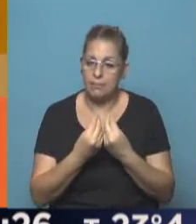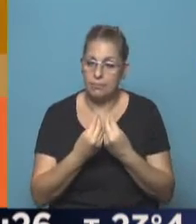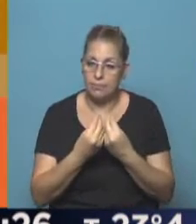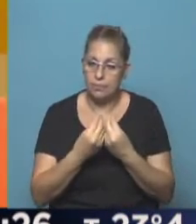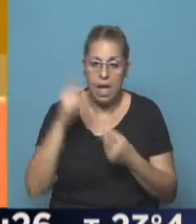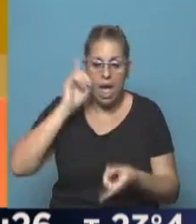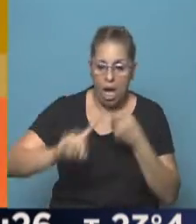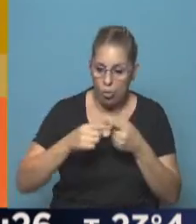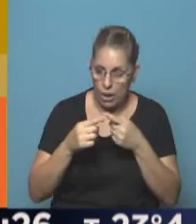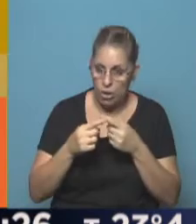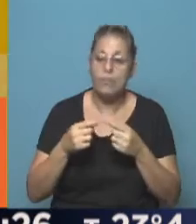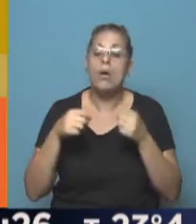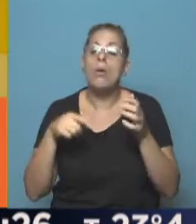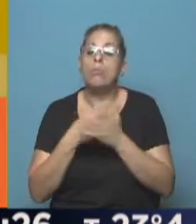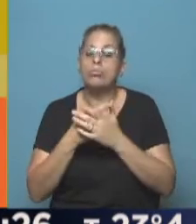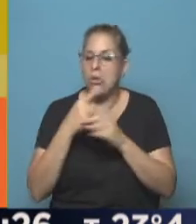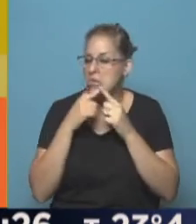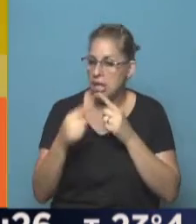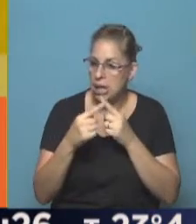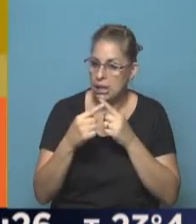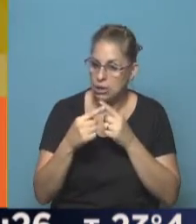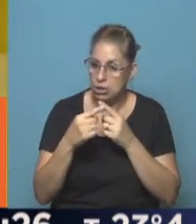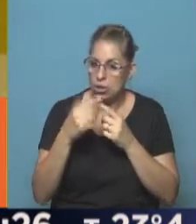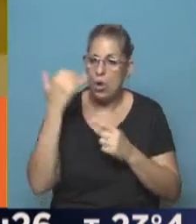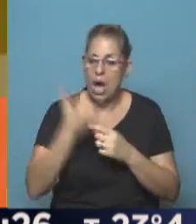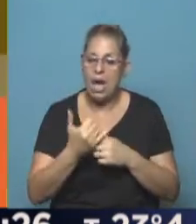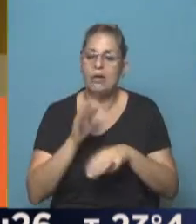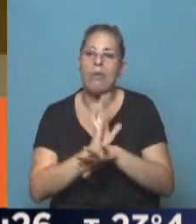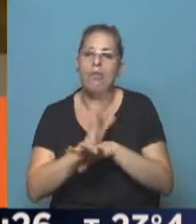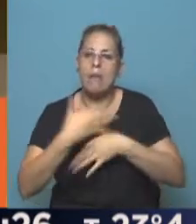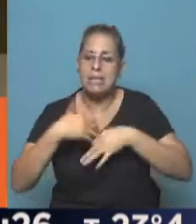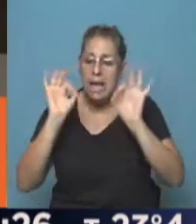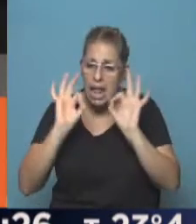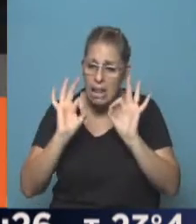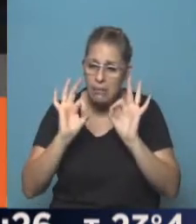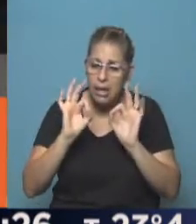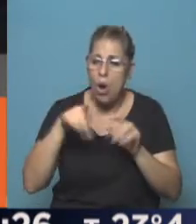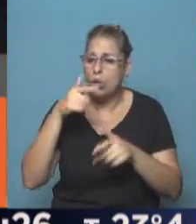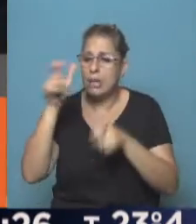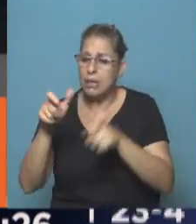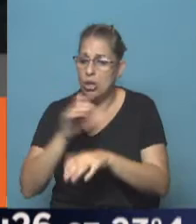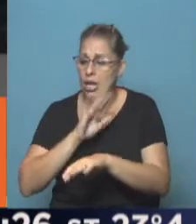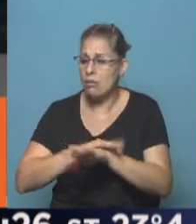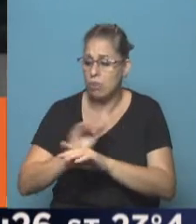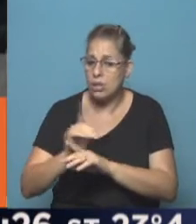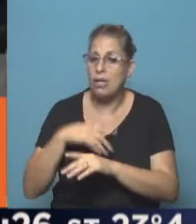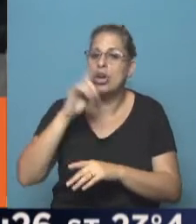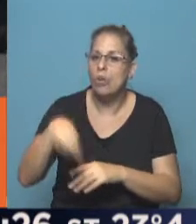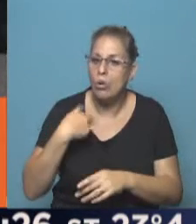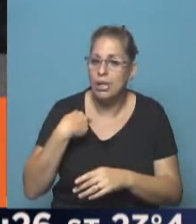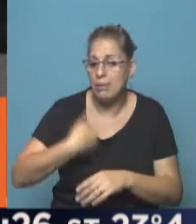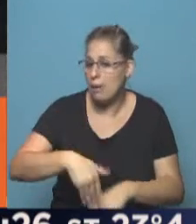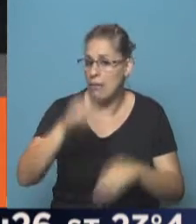hacer un acuerdo. Entonces, directamente se le abría un proceso de salvataje o rescate por terceros con una posible consecuencia de